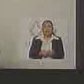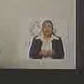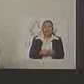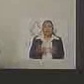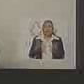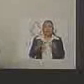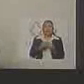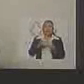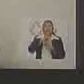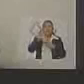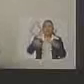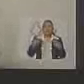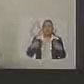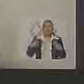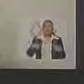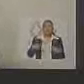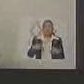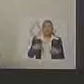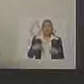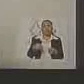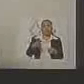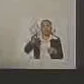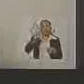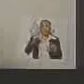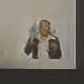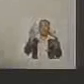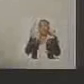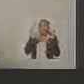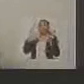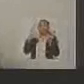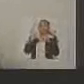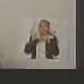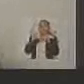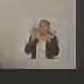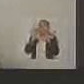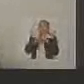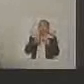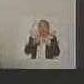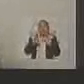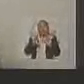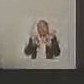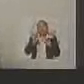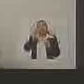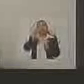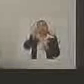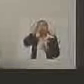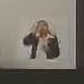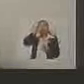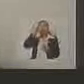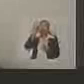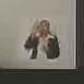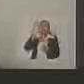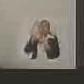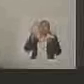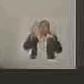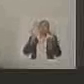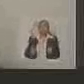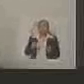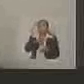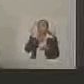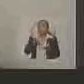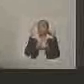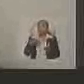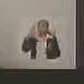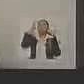porque actualmente o nos encerramos en las computadoras o en la televisión y no tenemos un lugar seguro a donde ir con